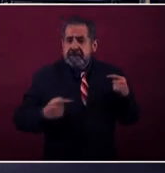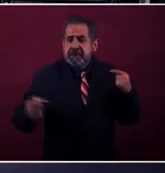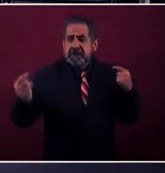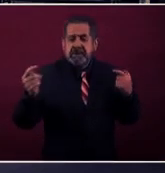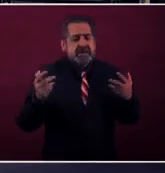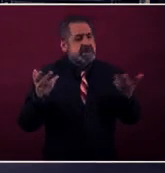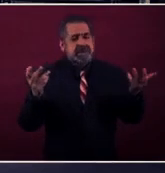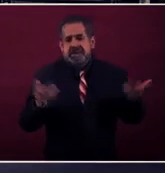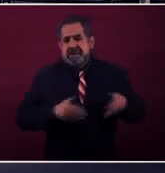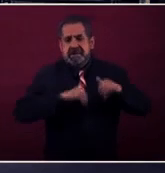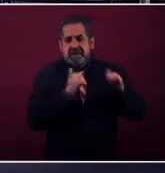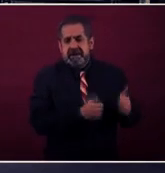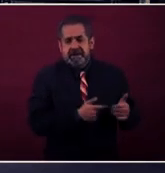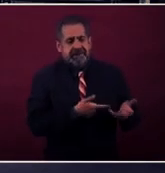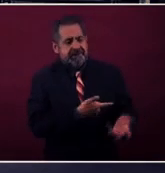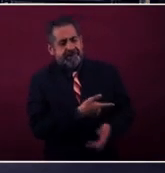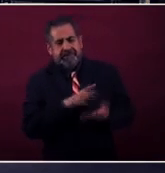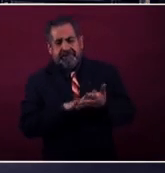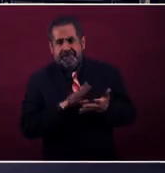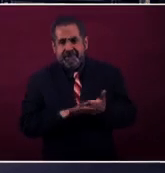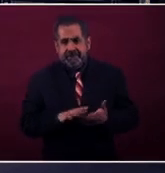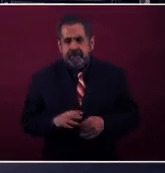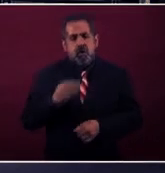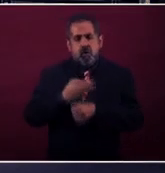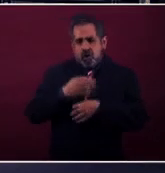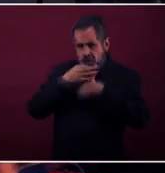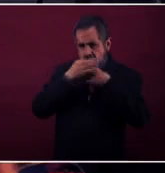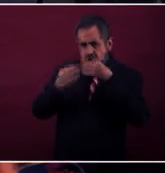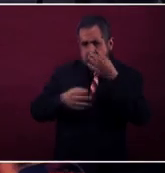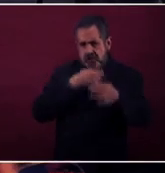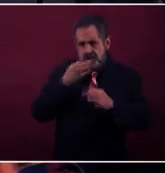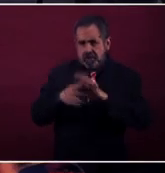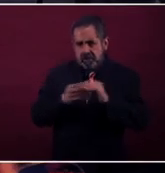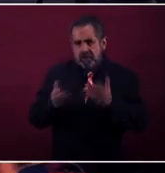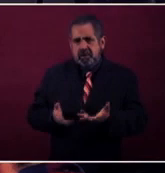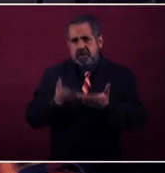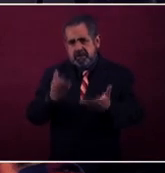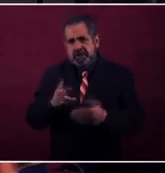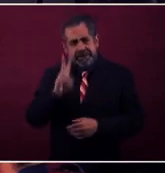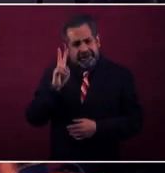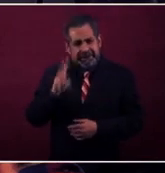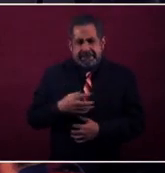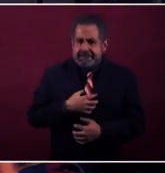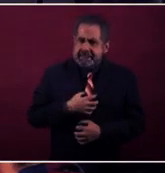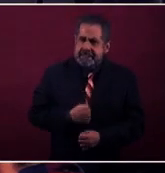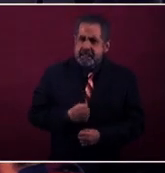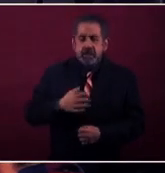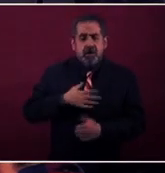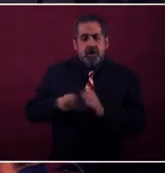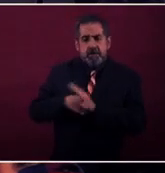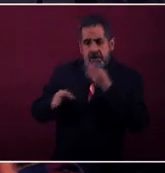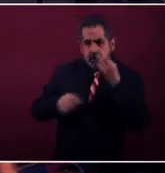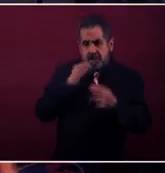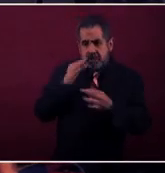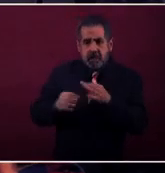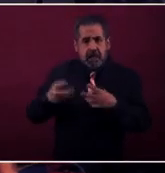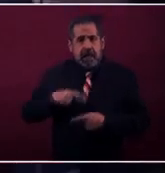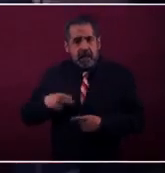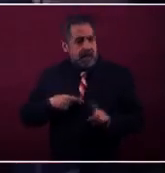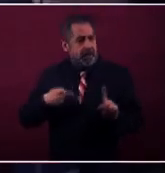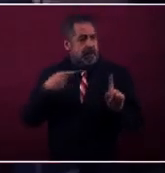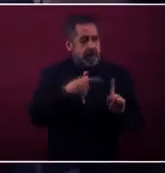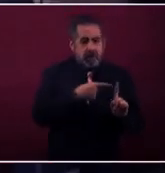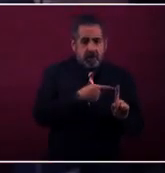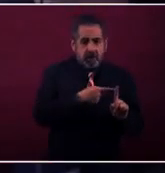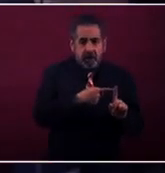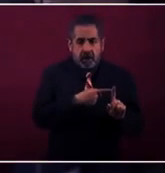menos queríamos plantearlo en la conferencia de prensa porque frustra mucho como periodista que una persona que nos